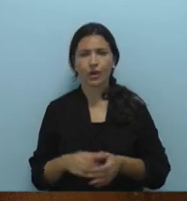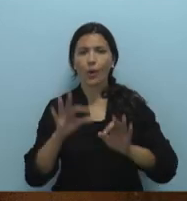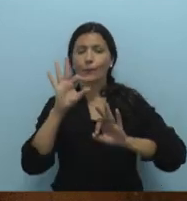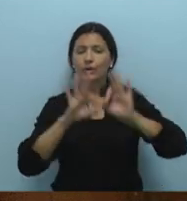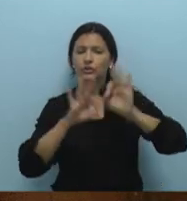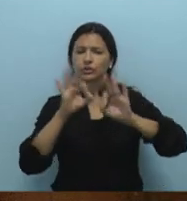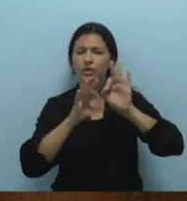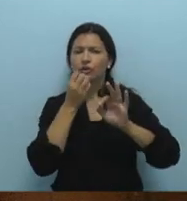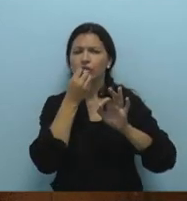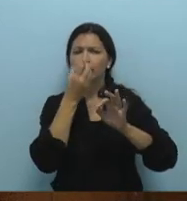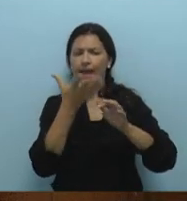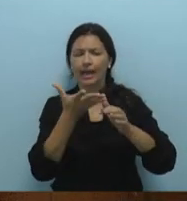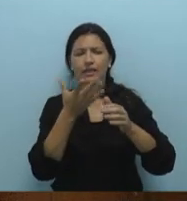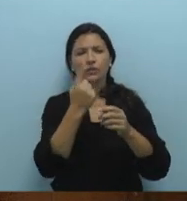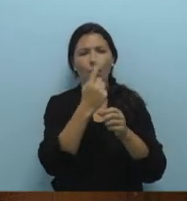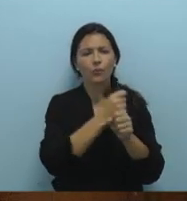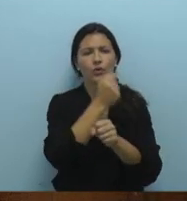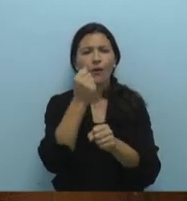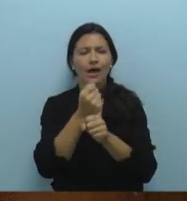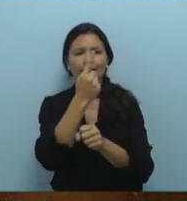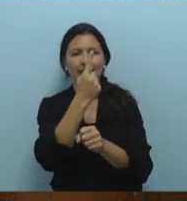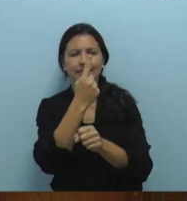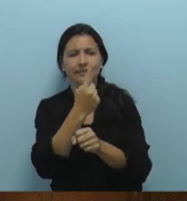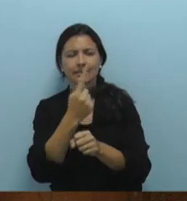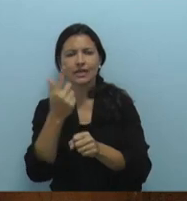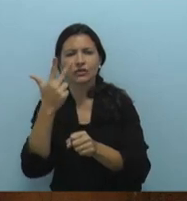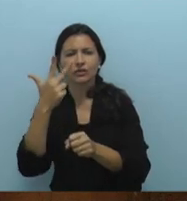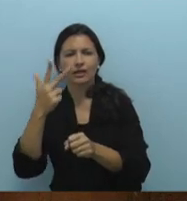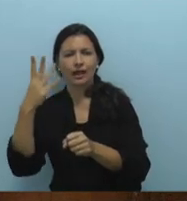Proyectos de declaración del 1 al 134.